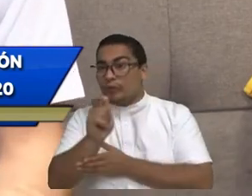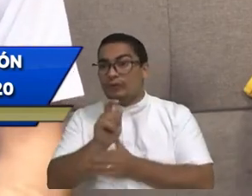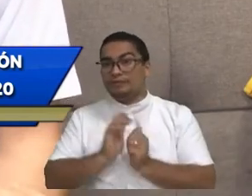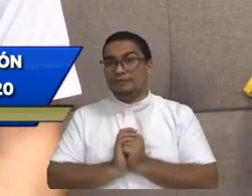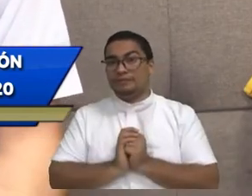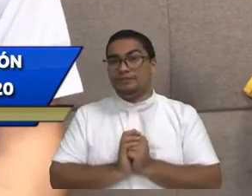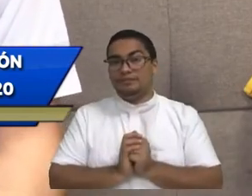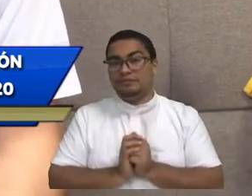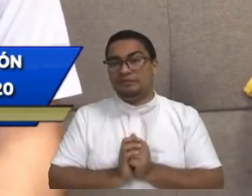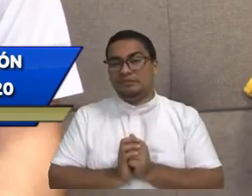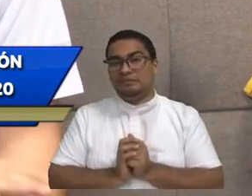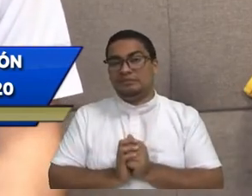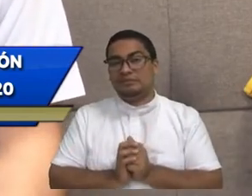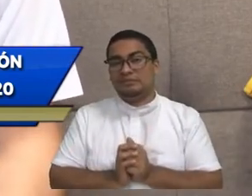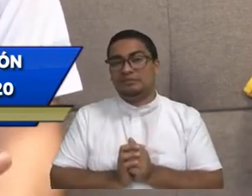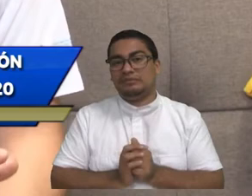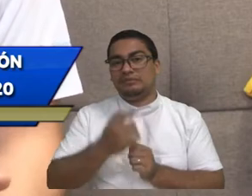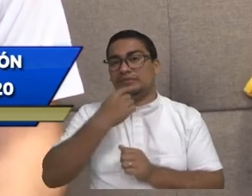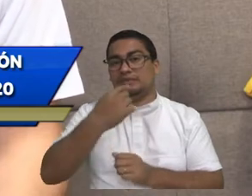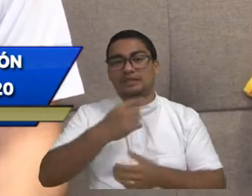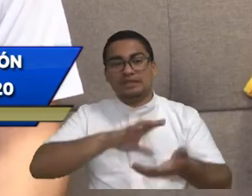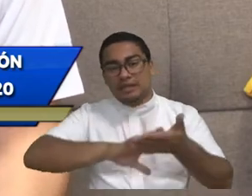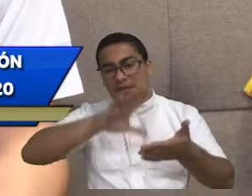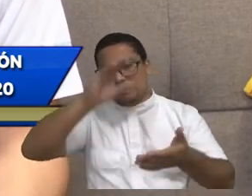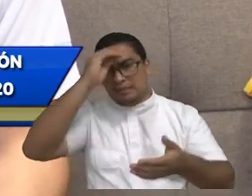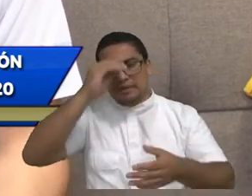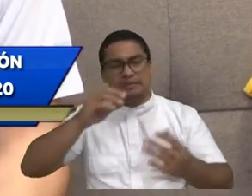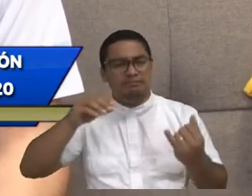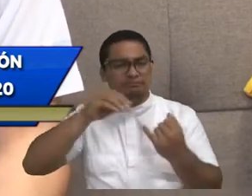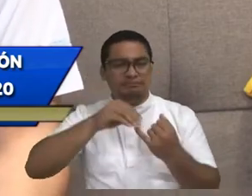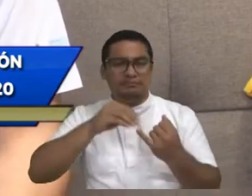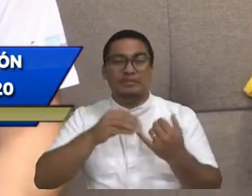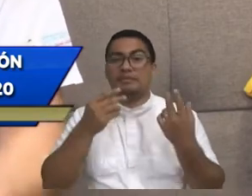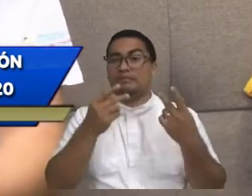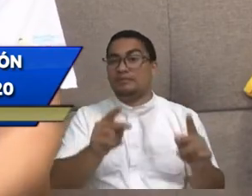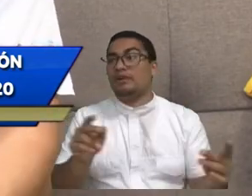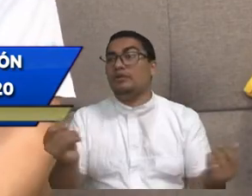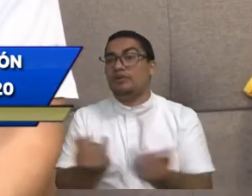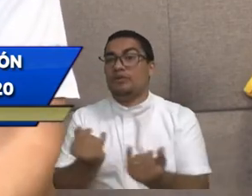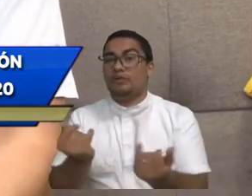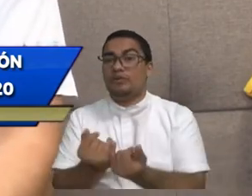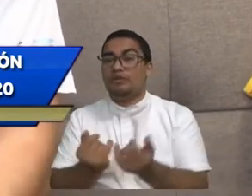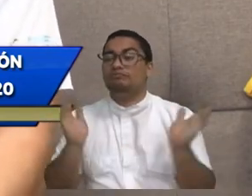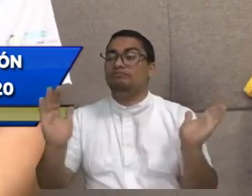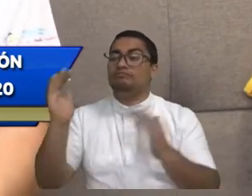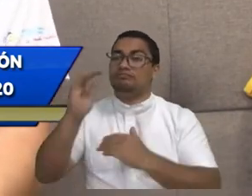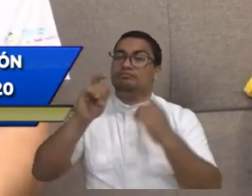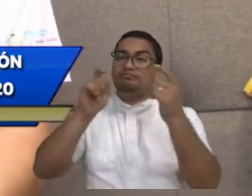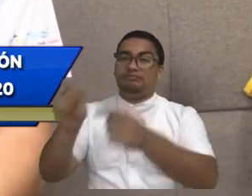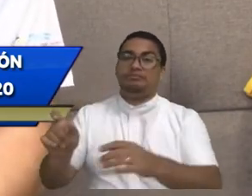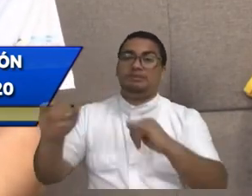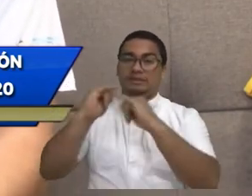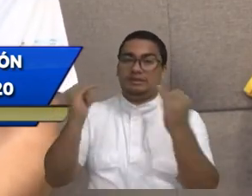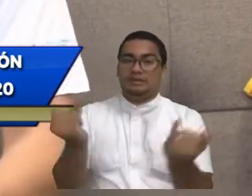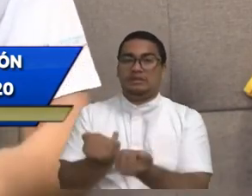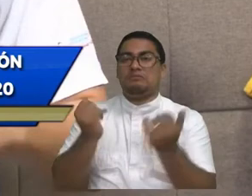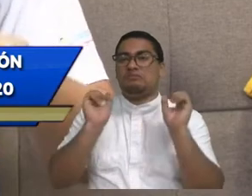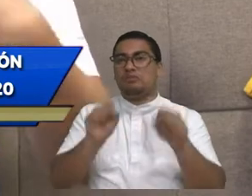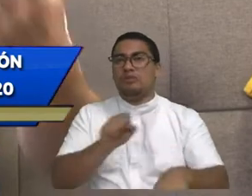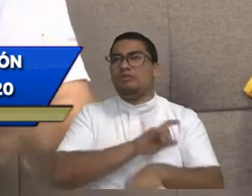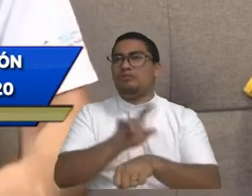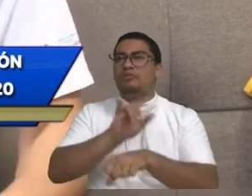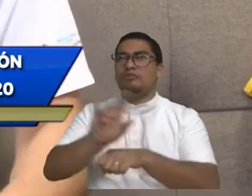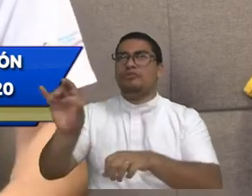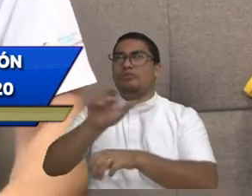pues en una capacidad técnica sino que también vas a tener una certificación internacional esto para la